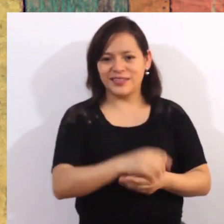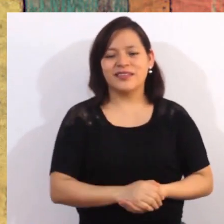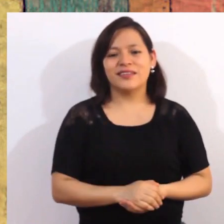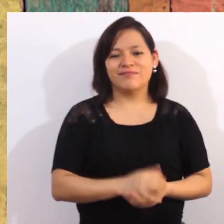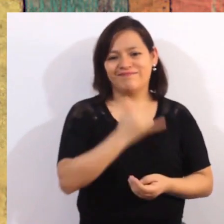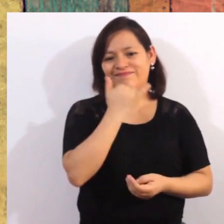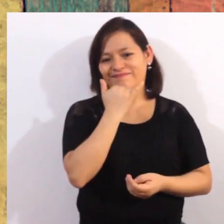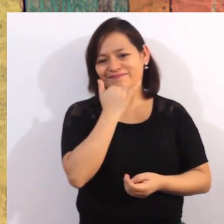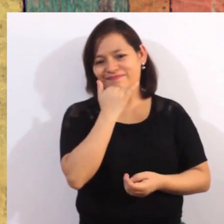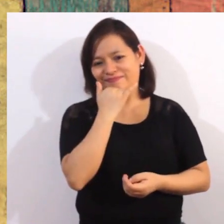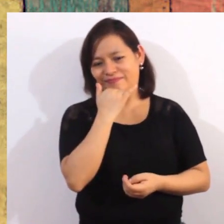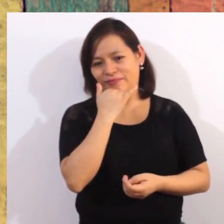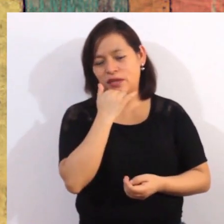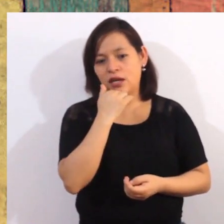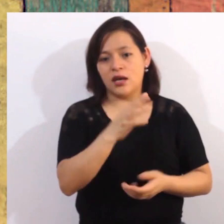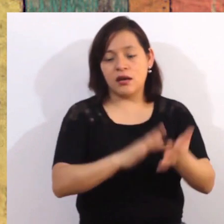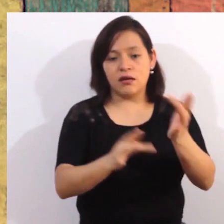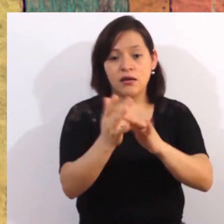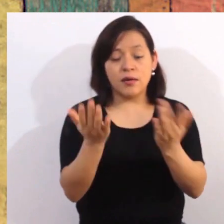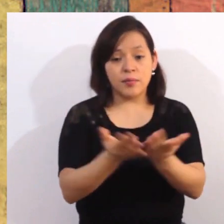este rey Alejandro